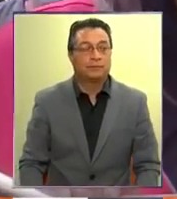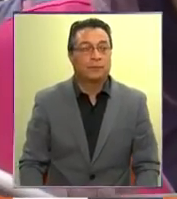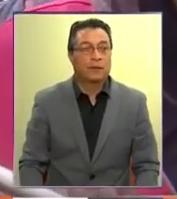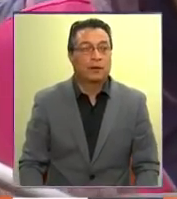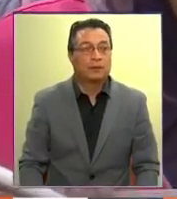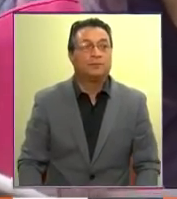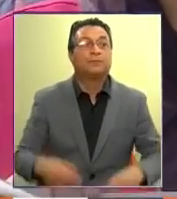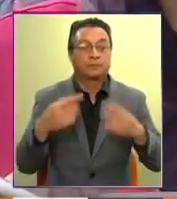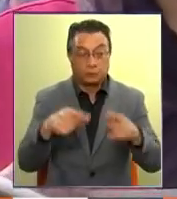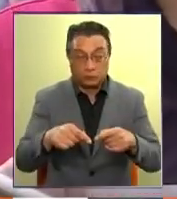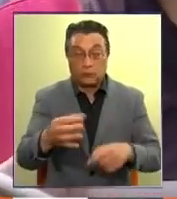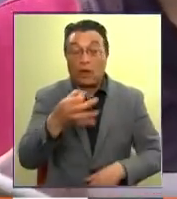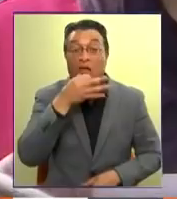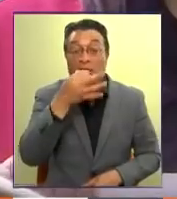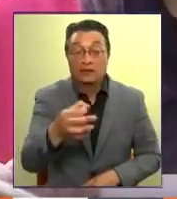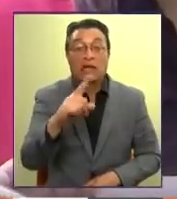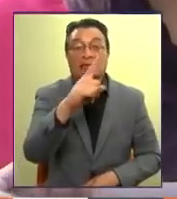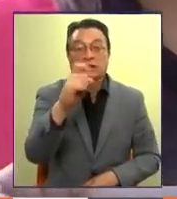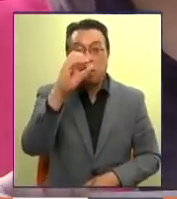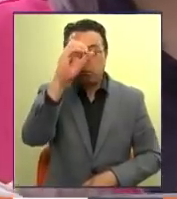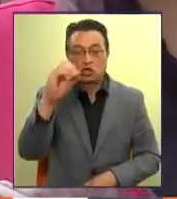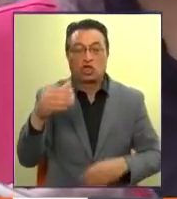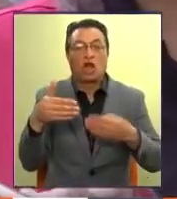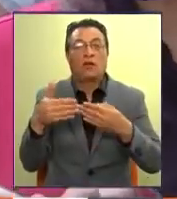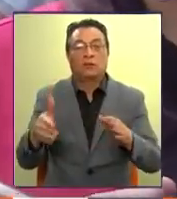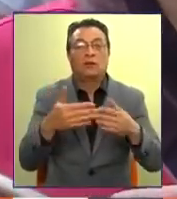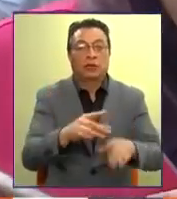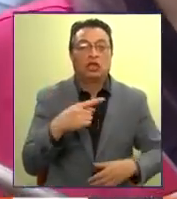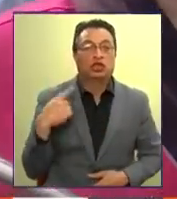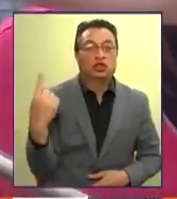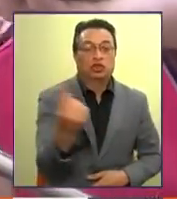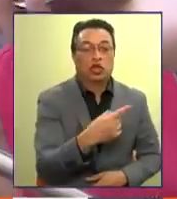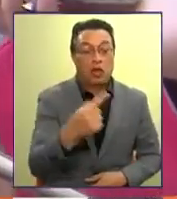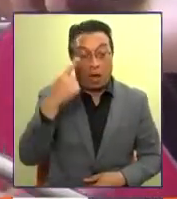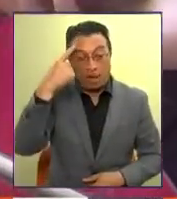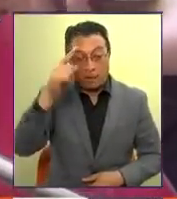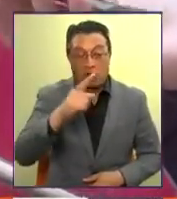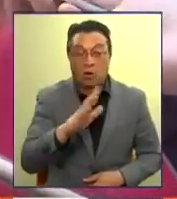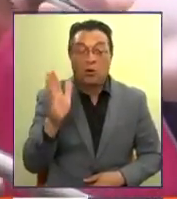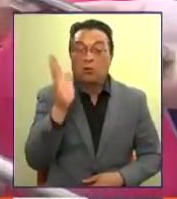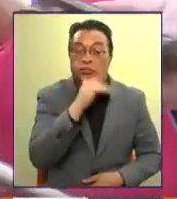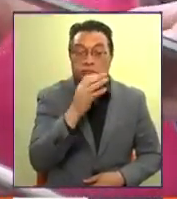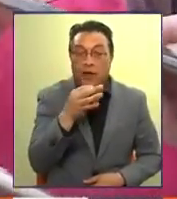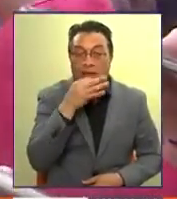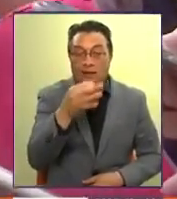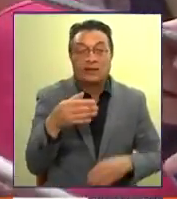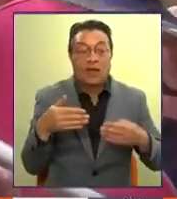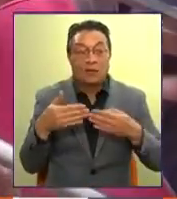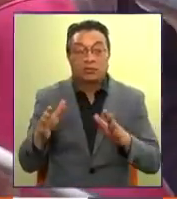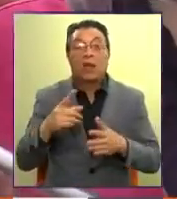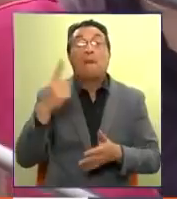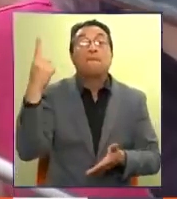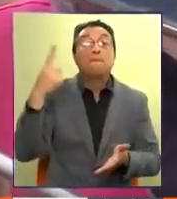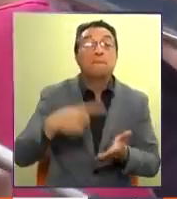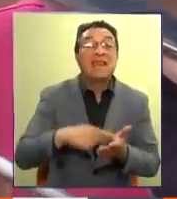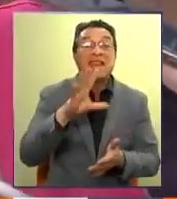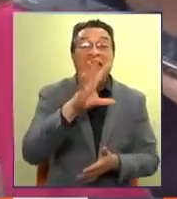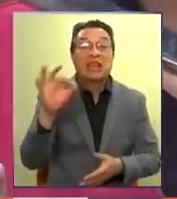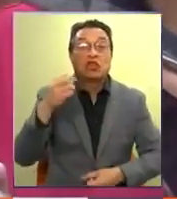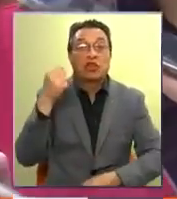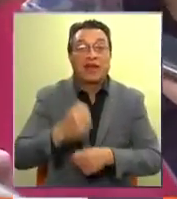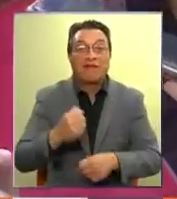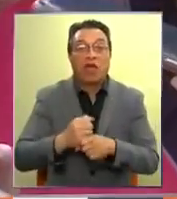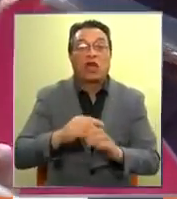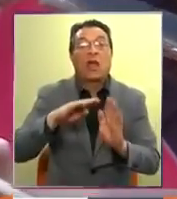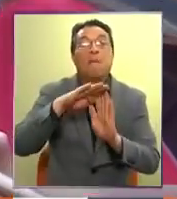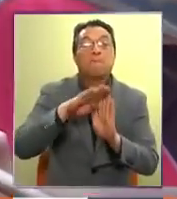Ya se anuncia el 100% de la apertura de las estaciones, pero no se dice que se abre con 1.500 trabajadores menos